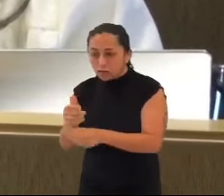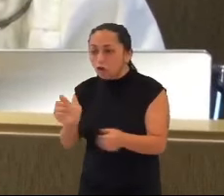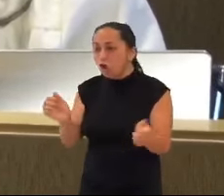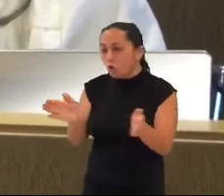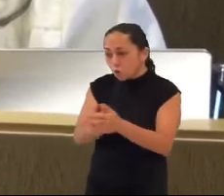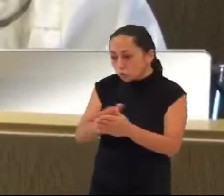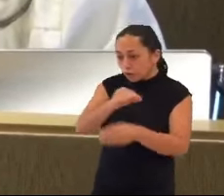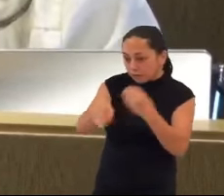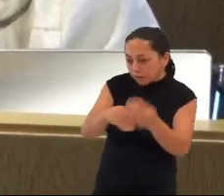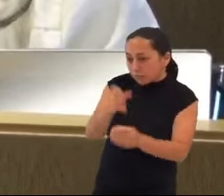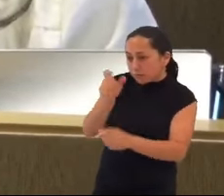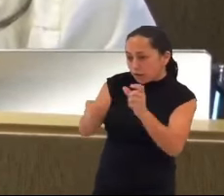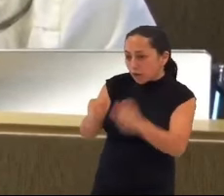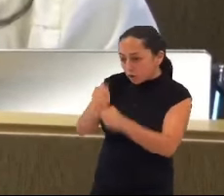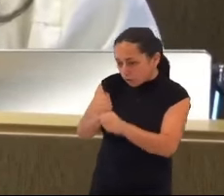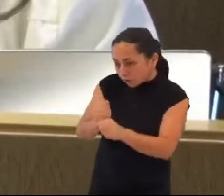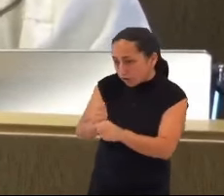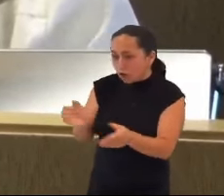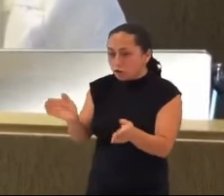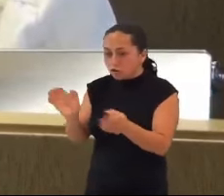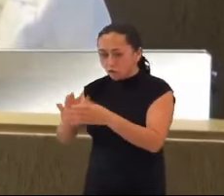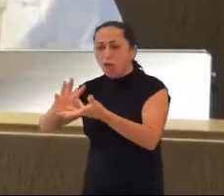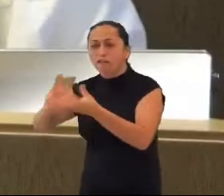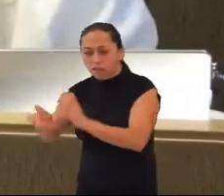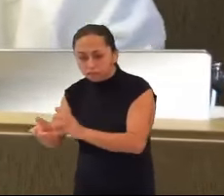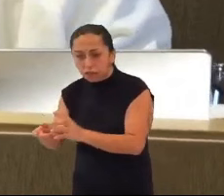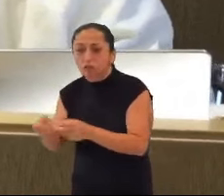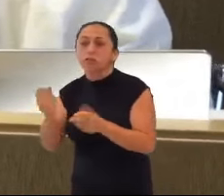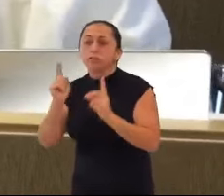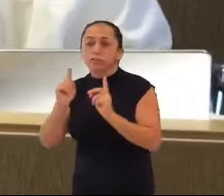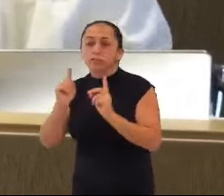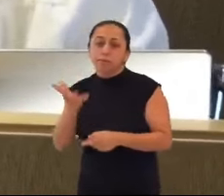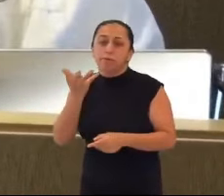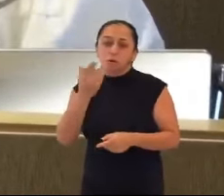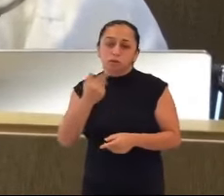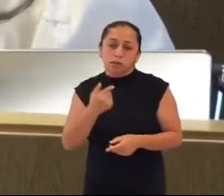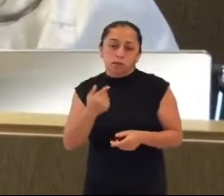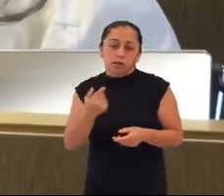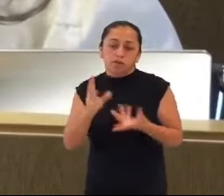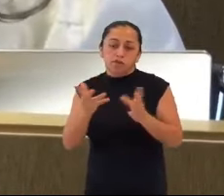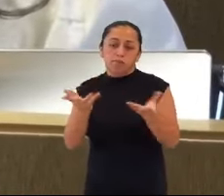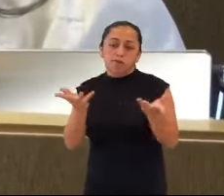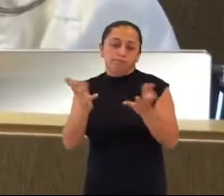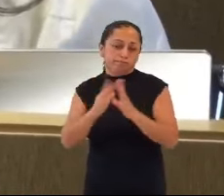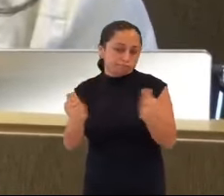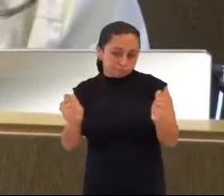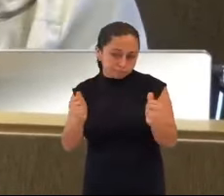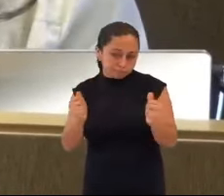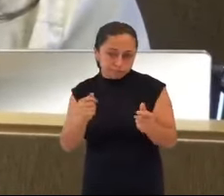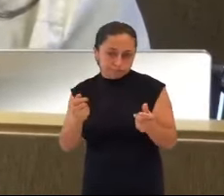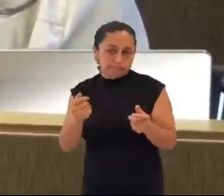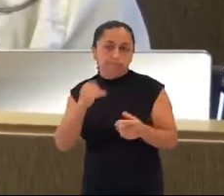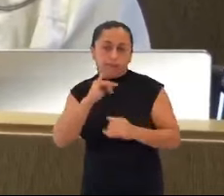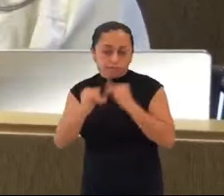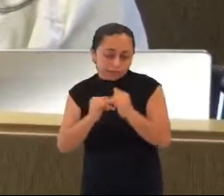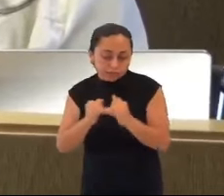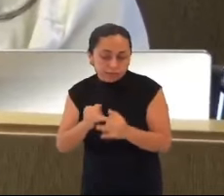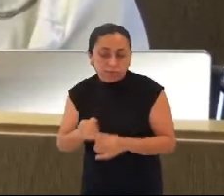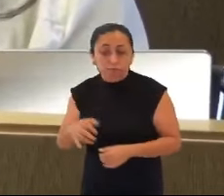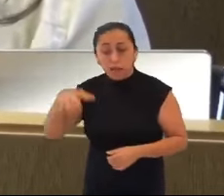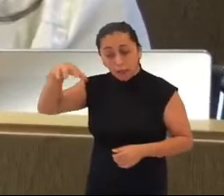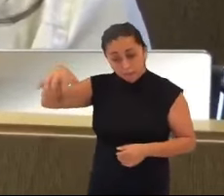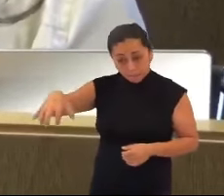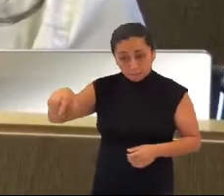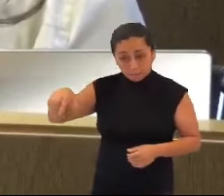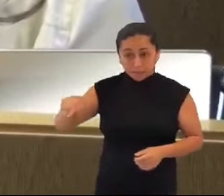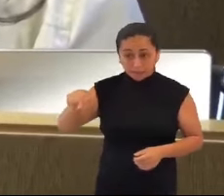lo cual, quería cerrar planteando que desde ya apelamos a que la empresa, luego